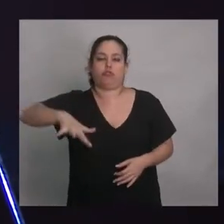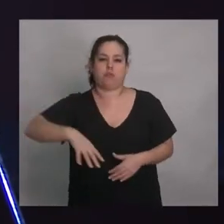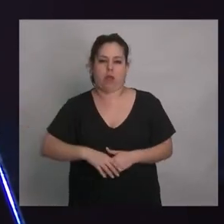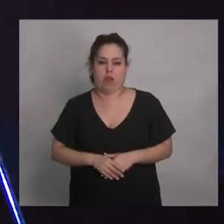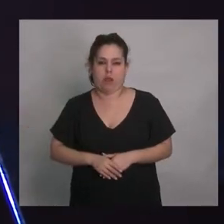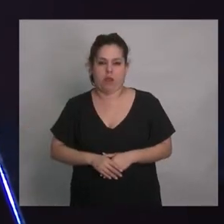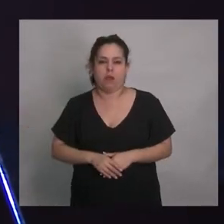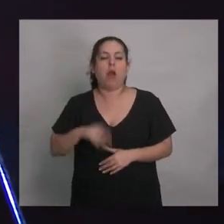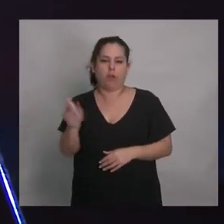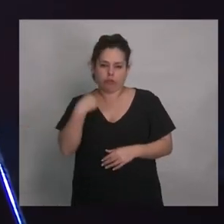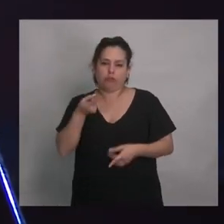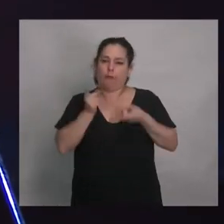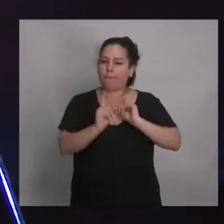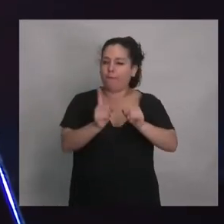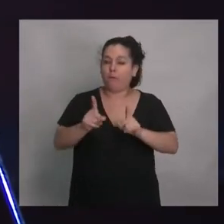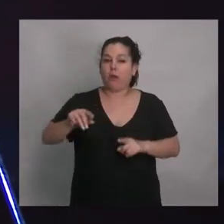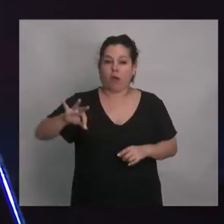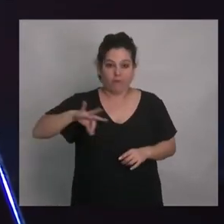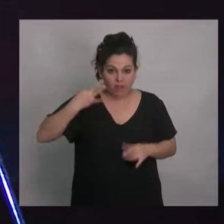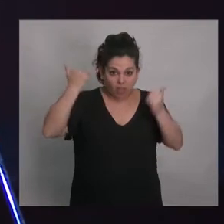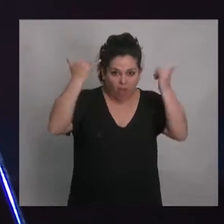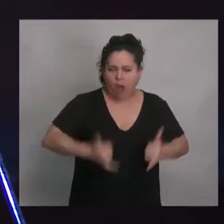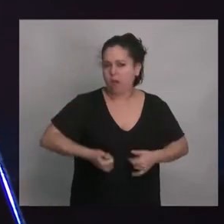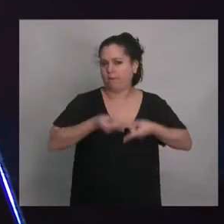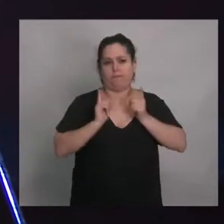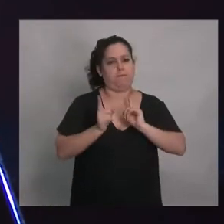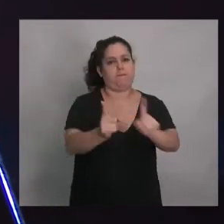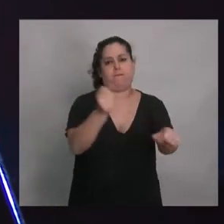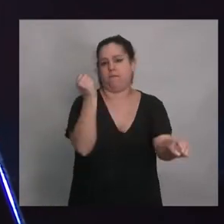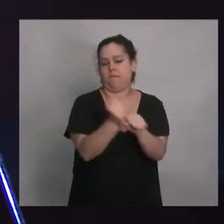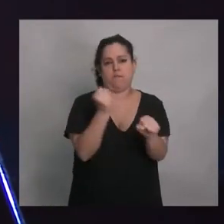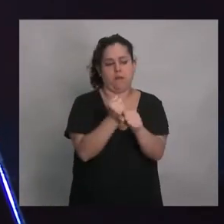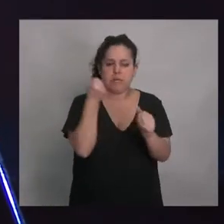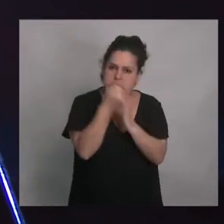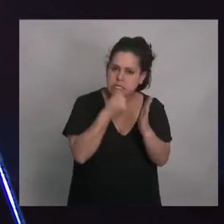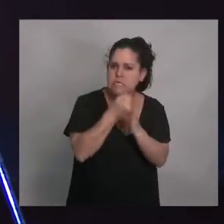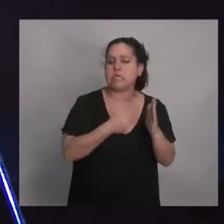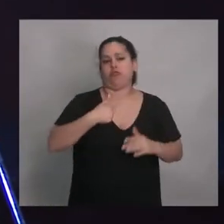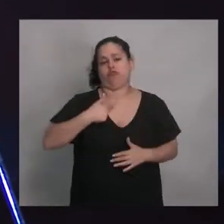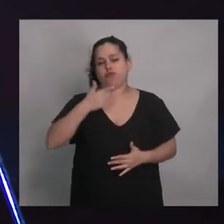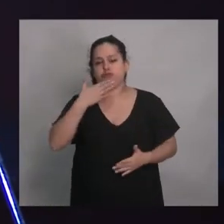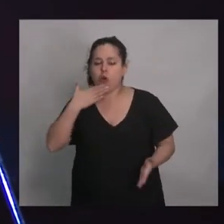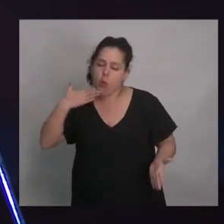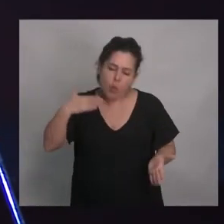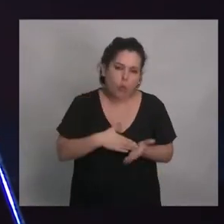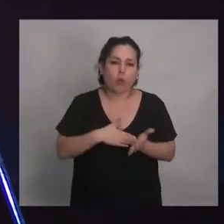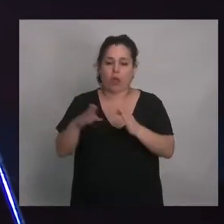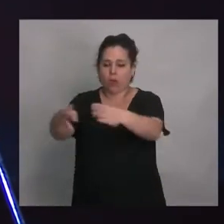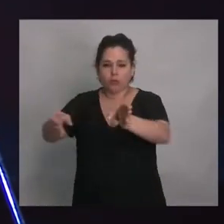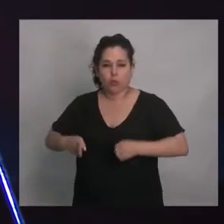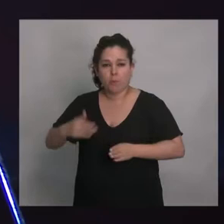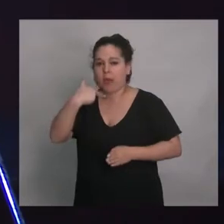vamos a seguir mientras tengamos vida yo juré sobre la tumba de mi hija